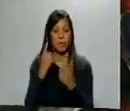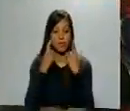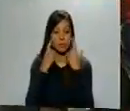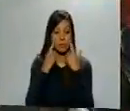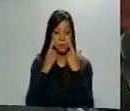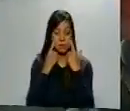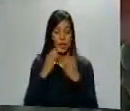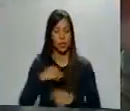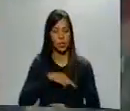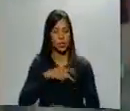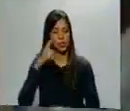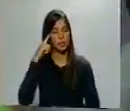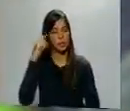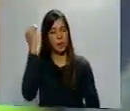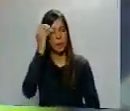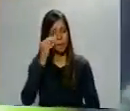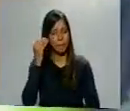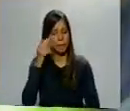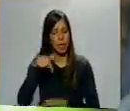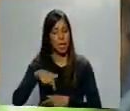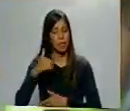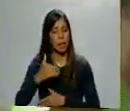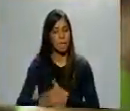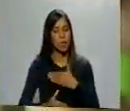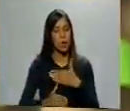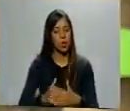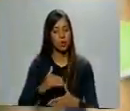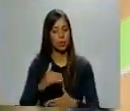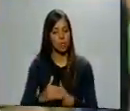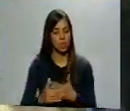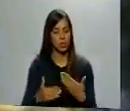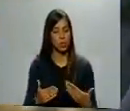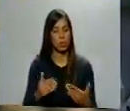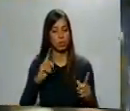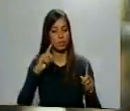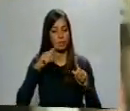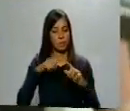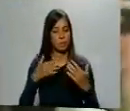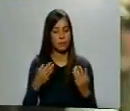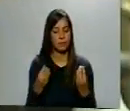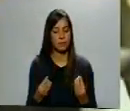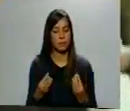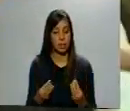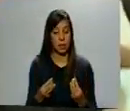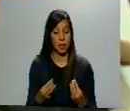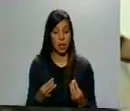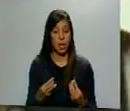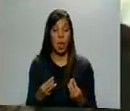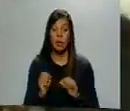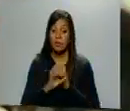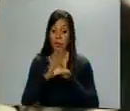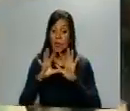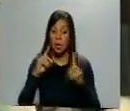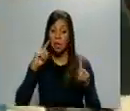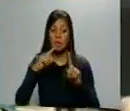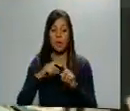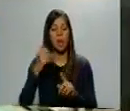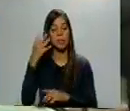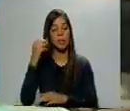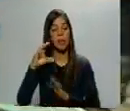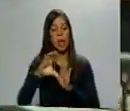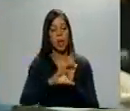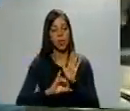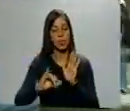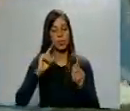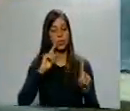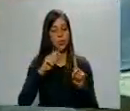de considerar que esto es un proceso que está orientado precisamente por los objetivos de la Asamblea Nacional